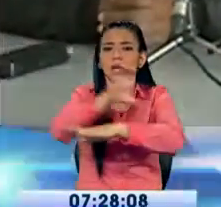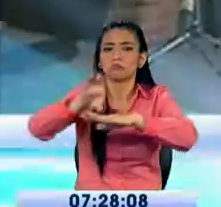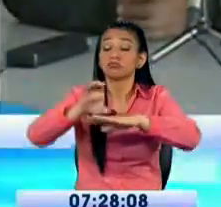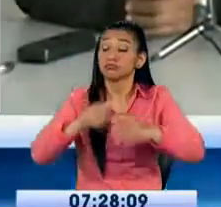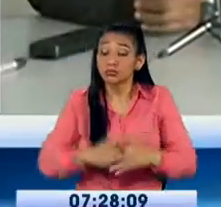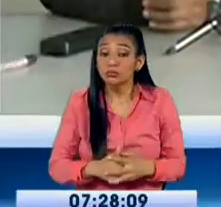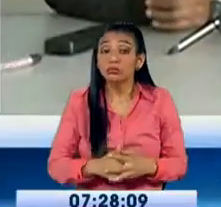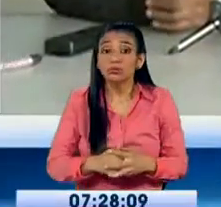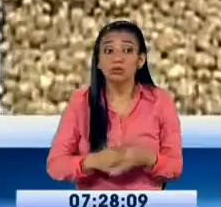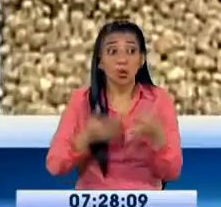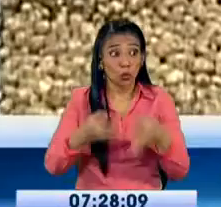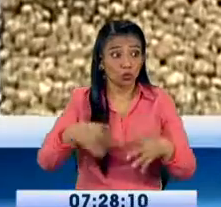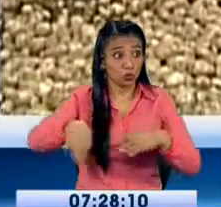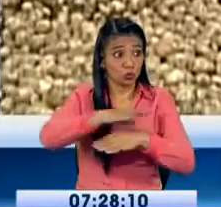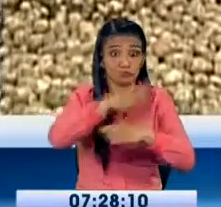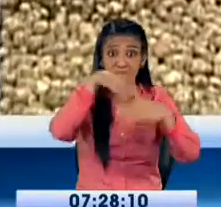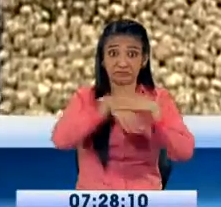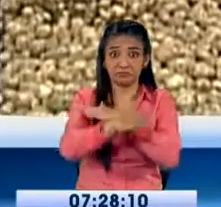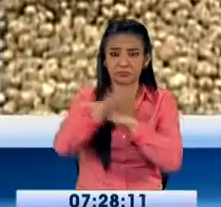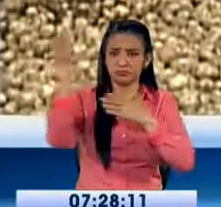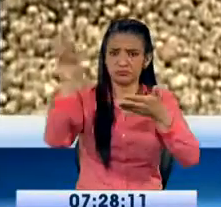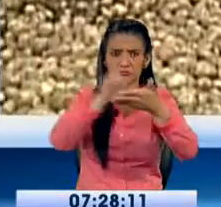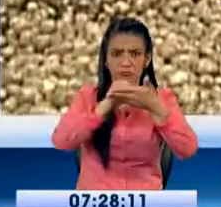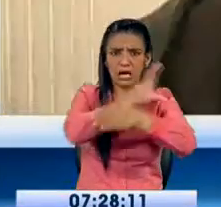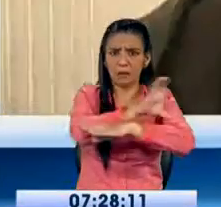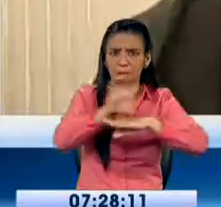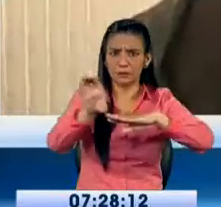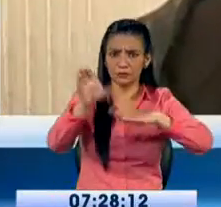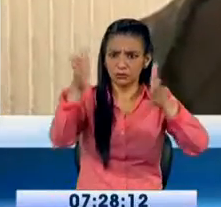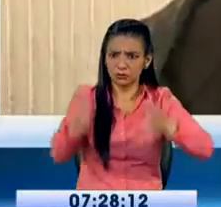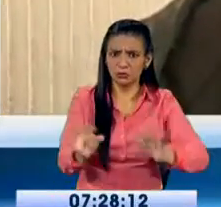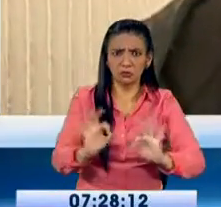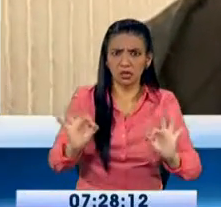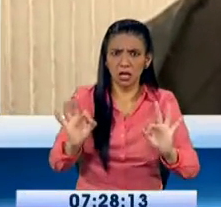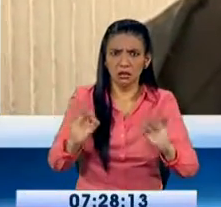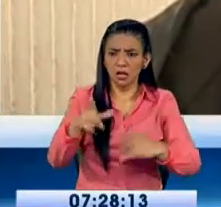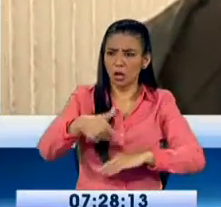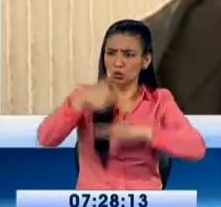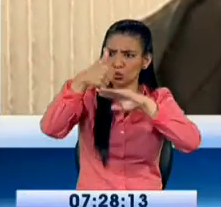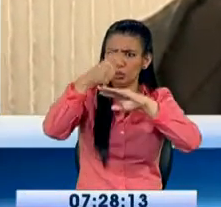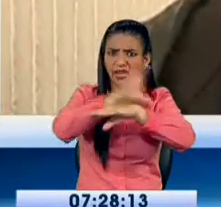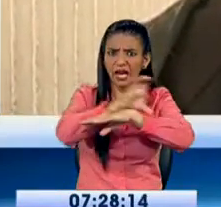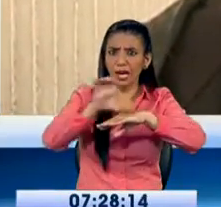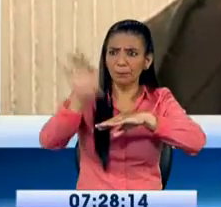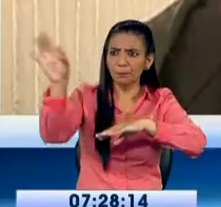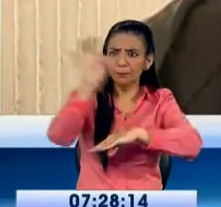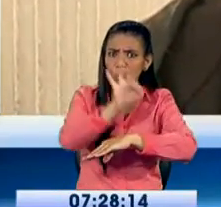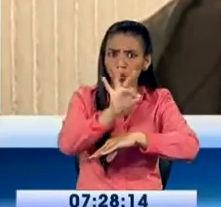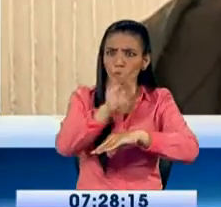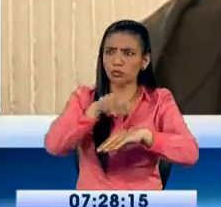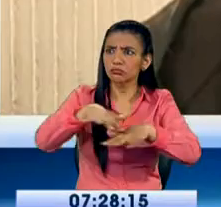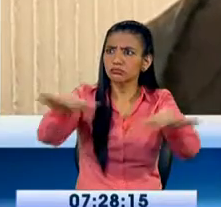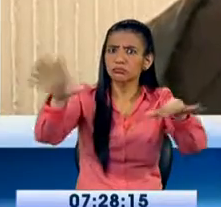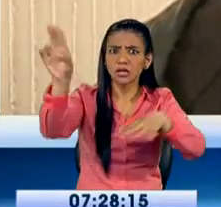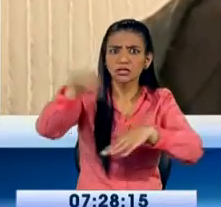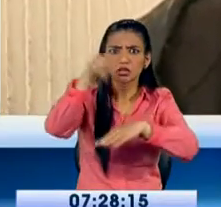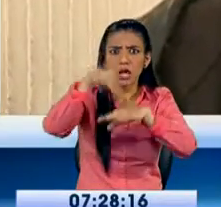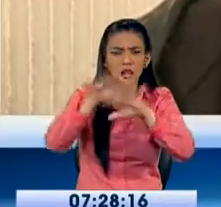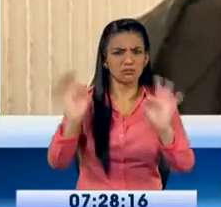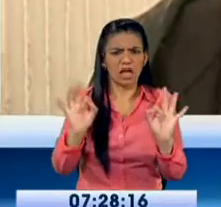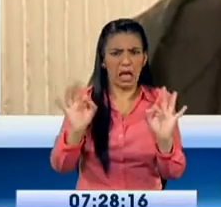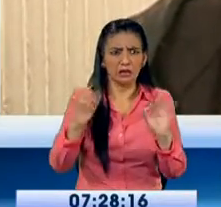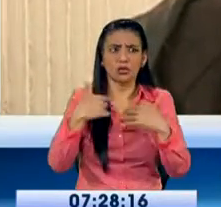dentro del ente rector no se haya incluido a los campesinos. No hay una autoridad plurinacional, nosotros tenemos que ejercer a